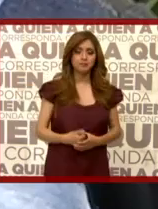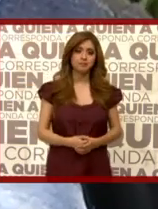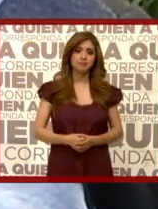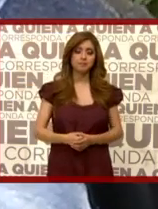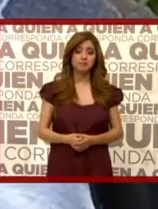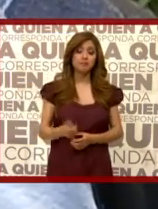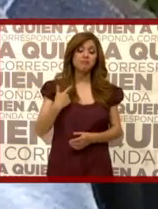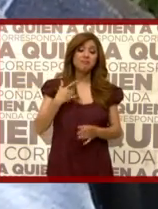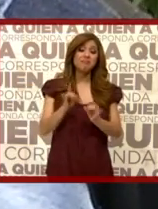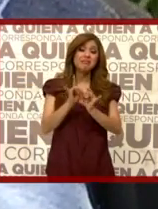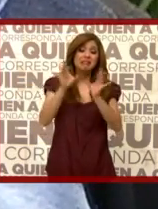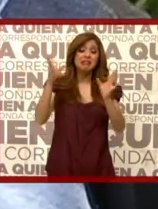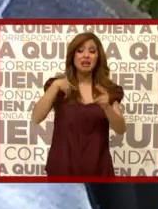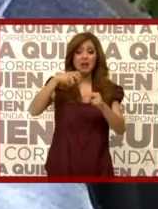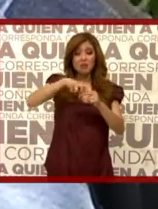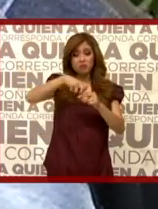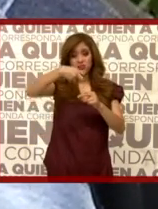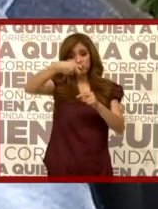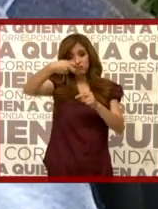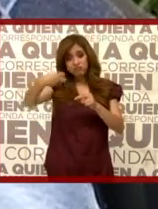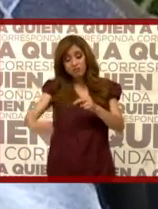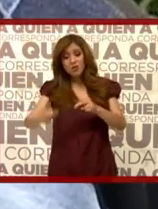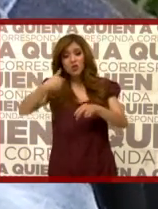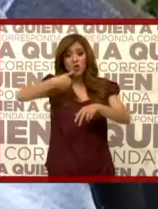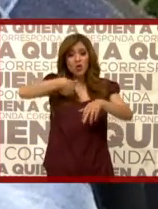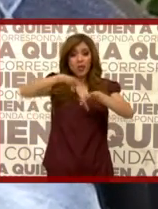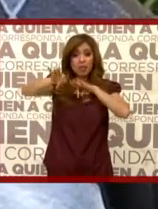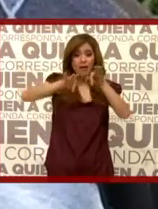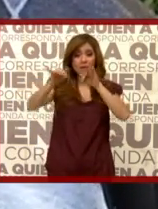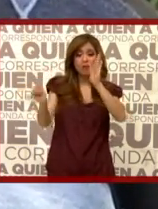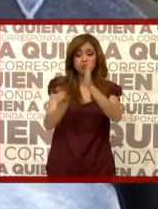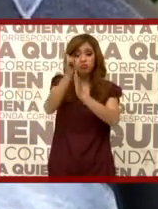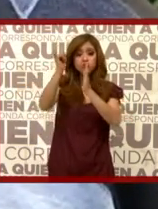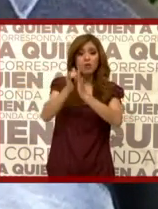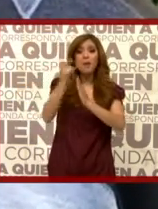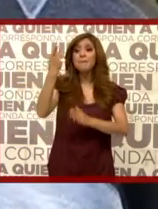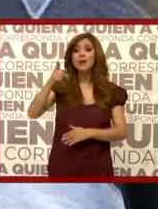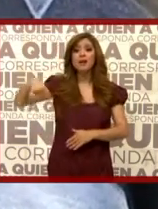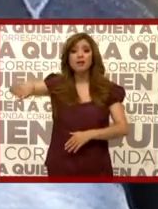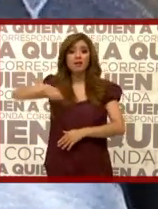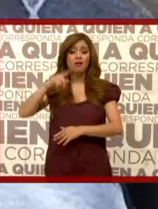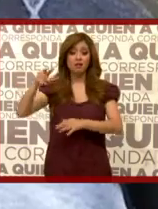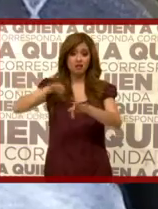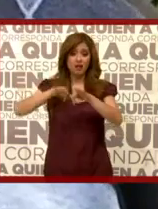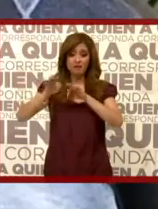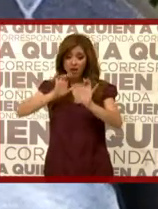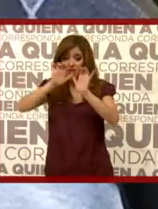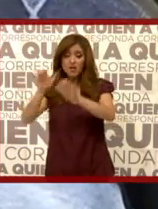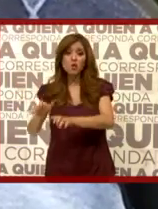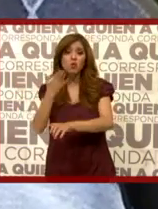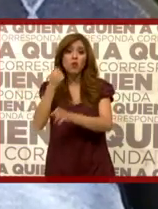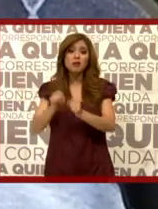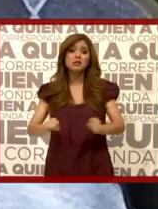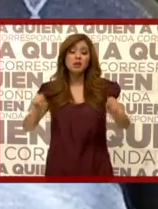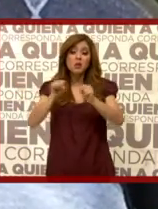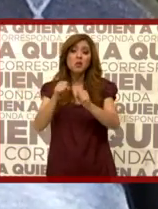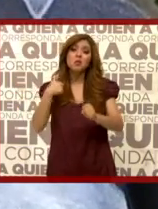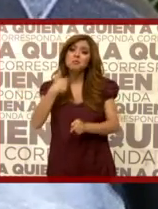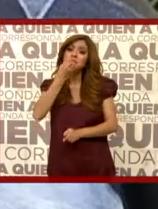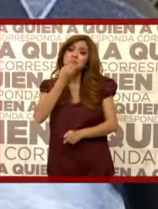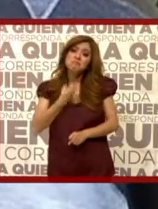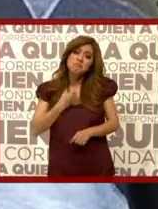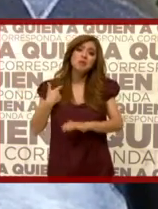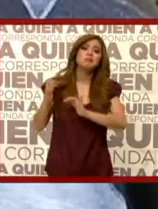tocó, desgraciadamente, andaba trabajando en la obra, sin seguro, y por uno, pues echándole ganas a salir